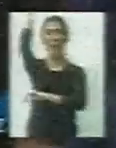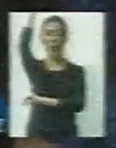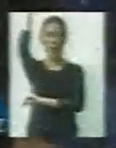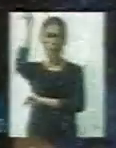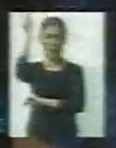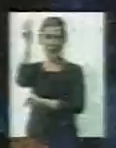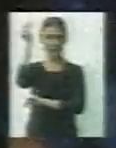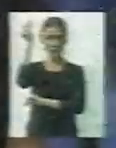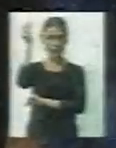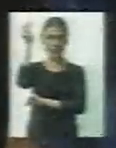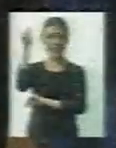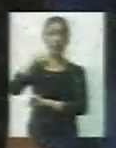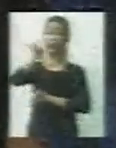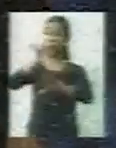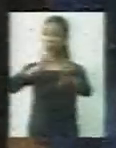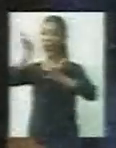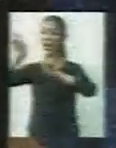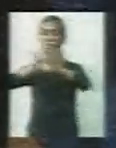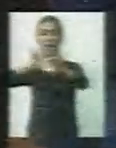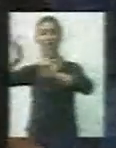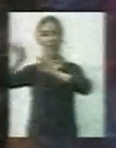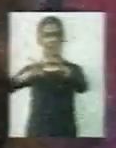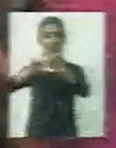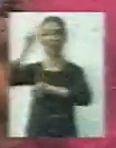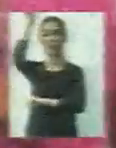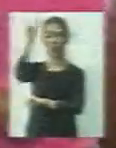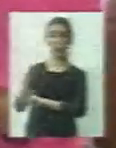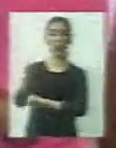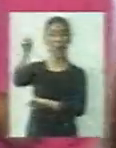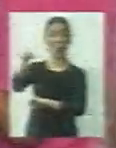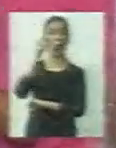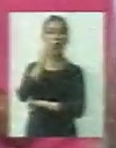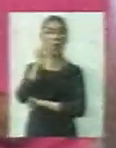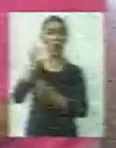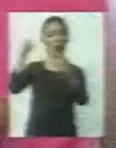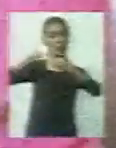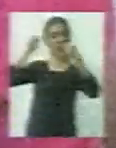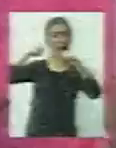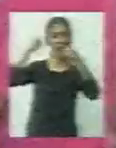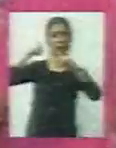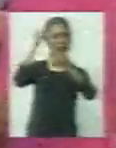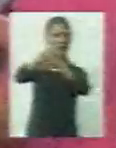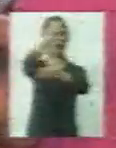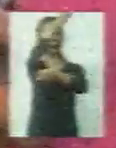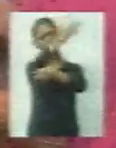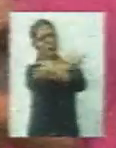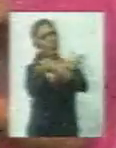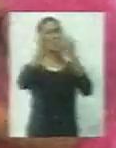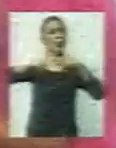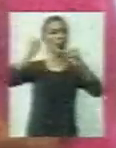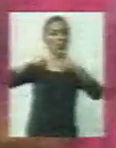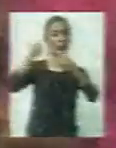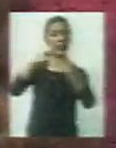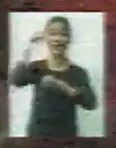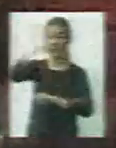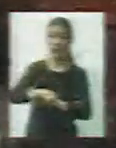la selección de este atleta que está entrenando desde principio de año en el SENAR y bueno, ha sido seleccionado para ser parte